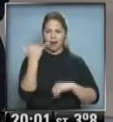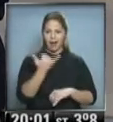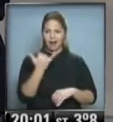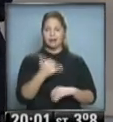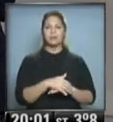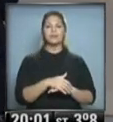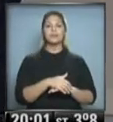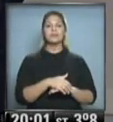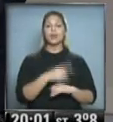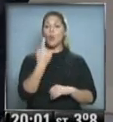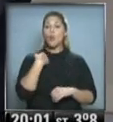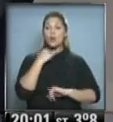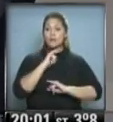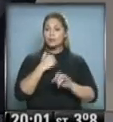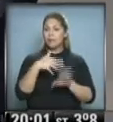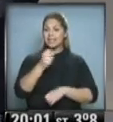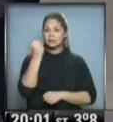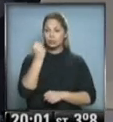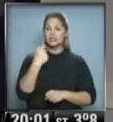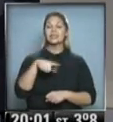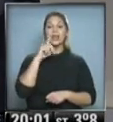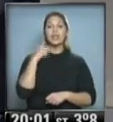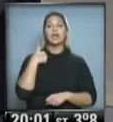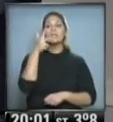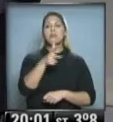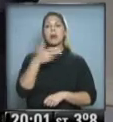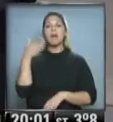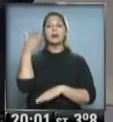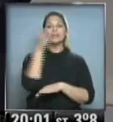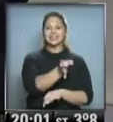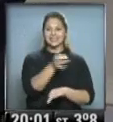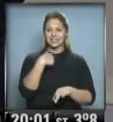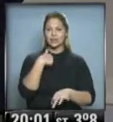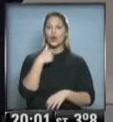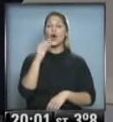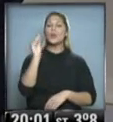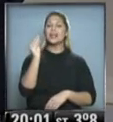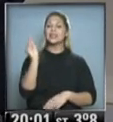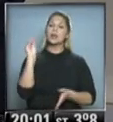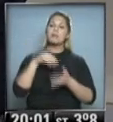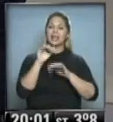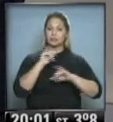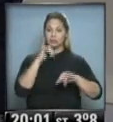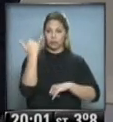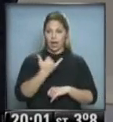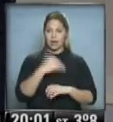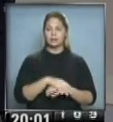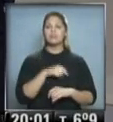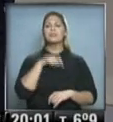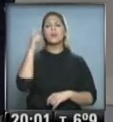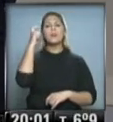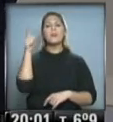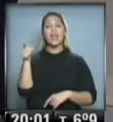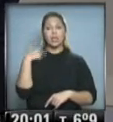Efectivamente, bueno, uno de los datos del día, una de las noticias, es la llegada del Papa a Brasil. Pero hay más información, anticipos en Visión 7 Central. Pedro